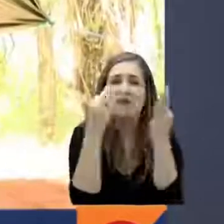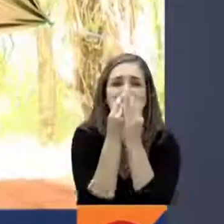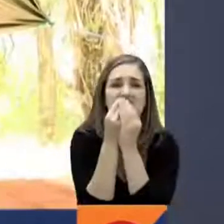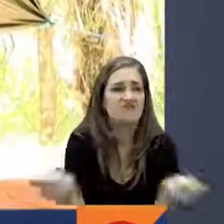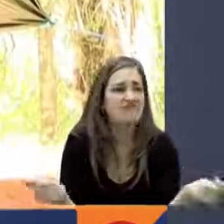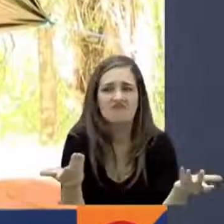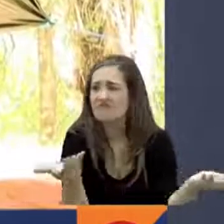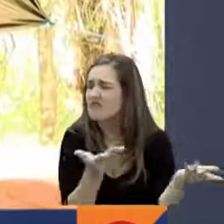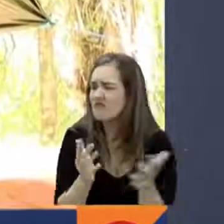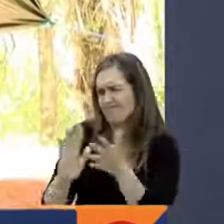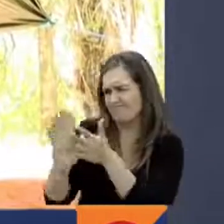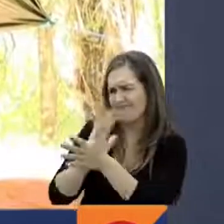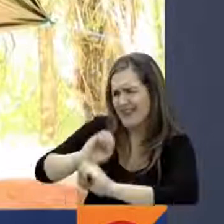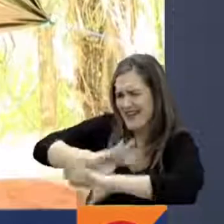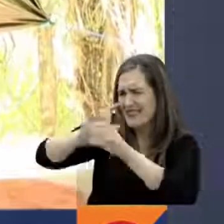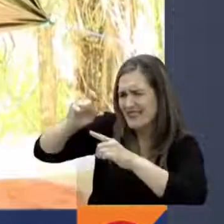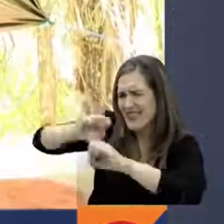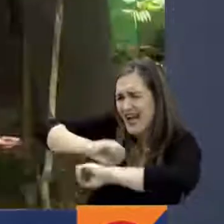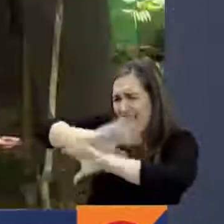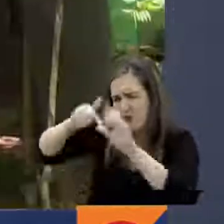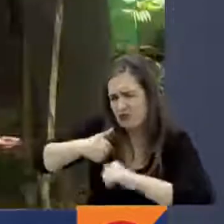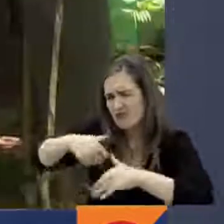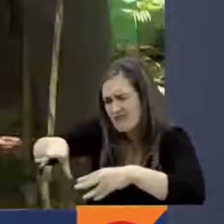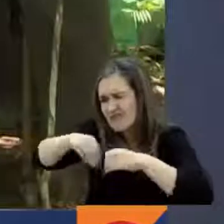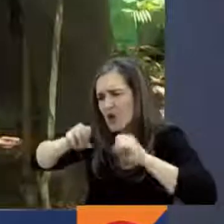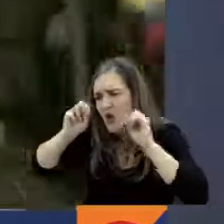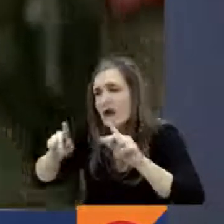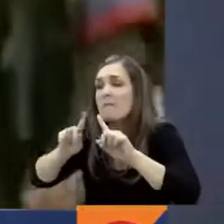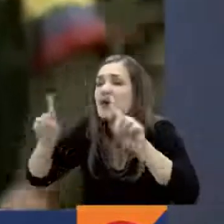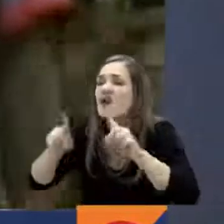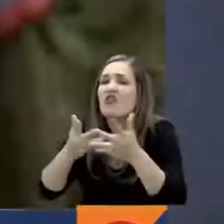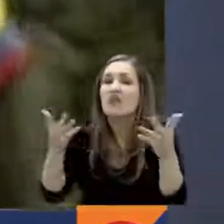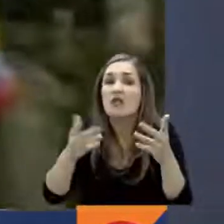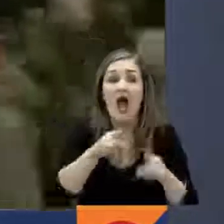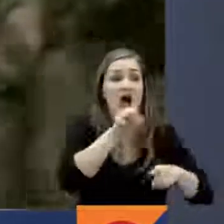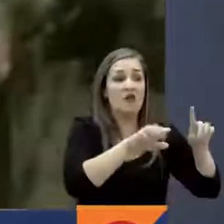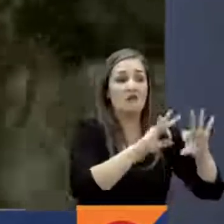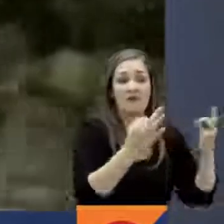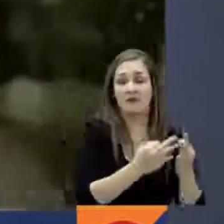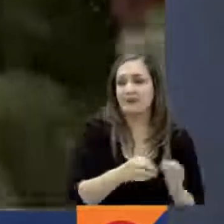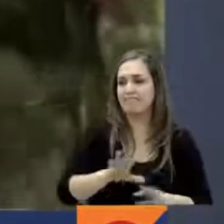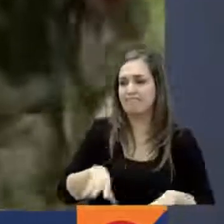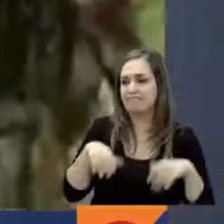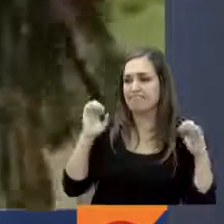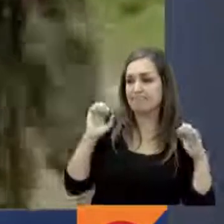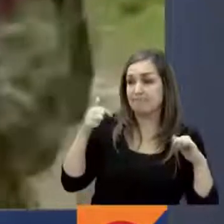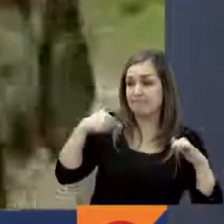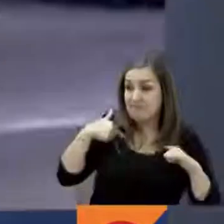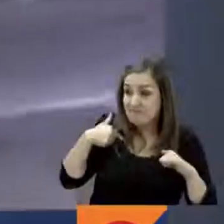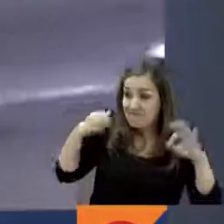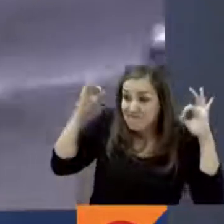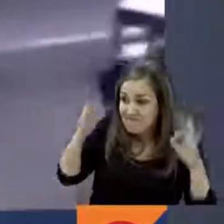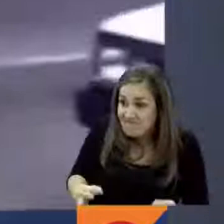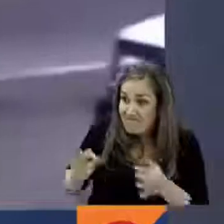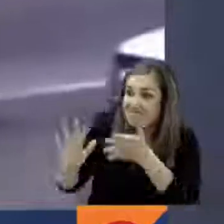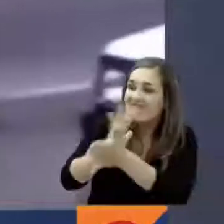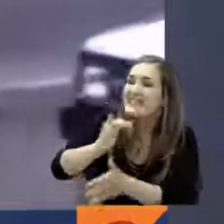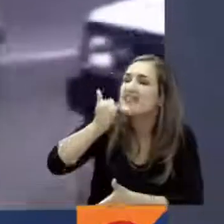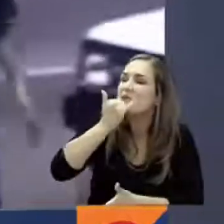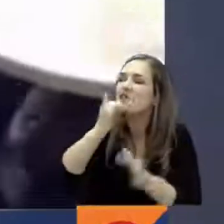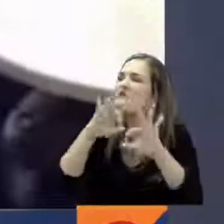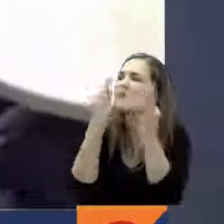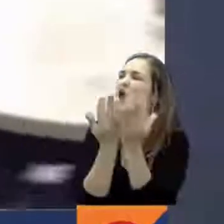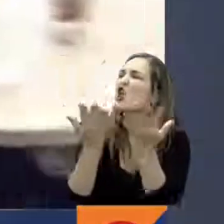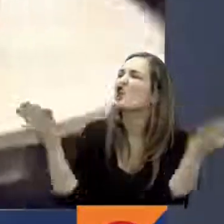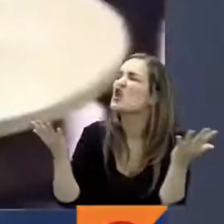permanecen desaparecidos. Muchos otros familiares pues les dicen que no les conceden el perdón hasta no saber qué pasó con sus familiares